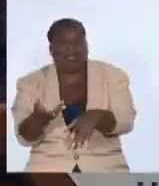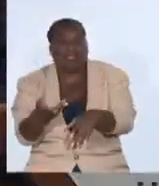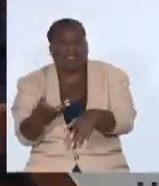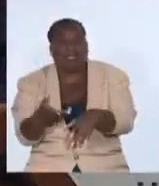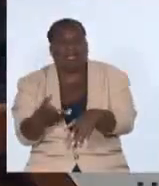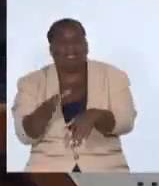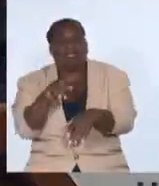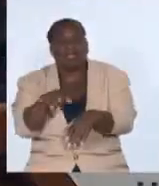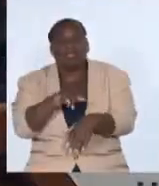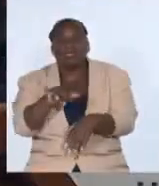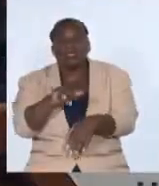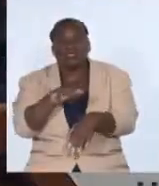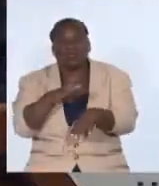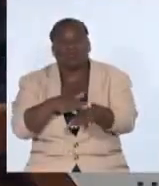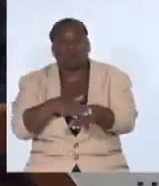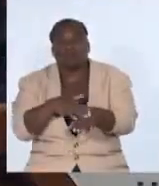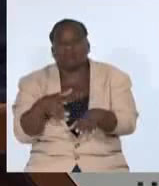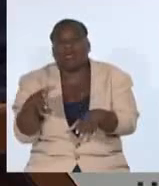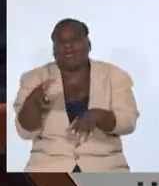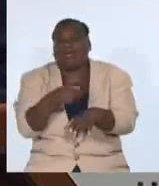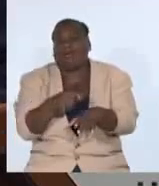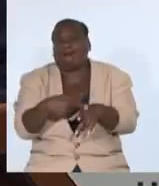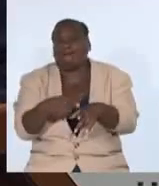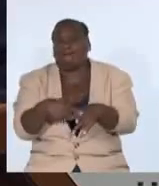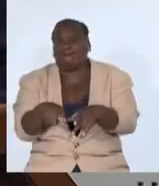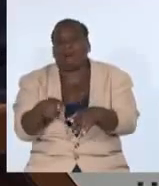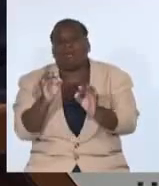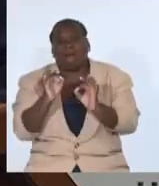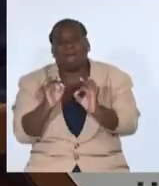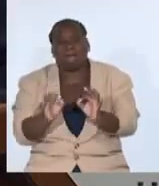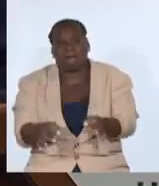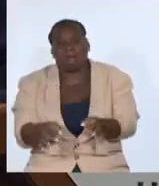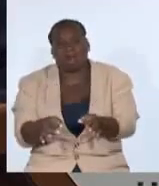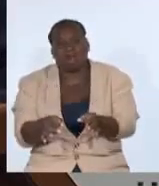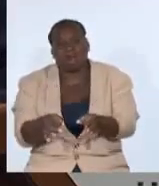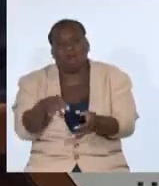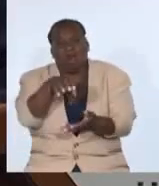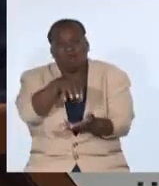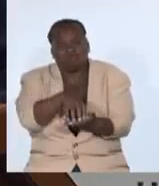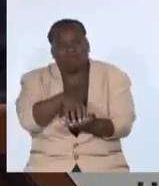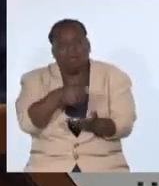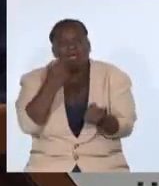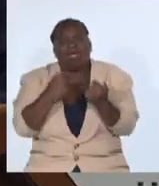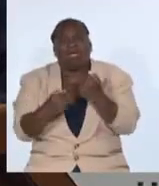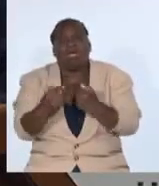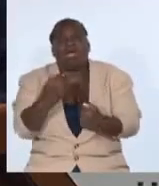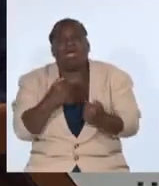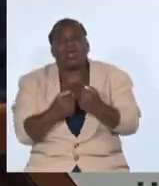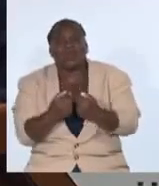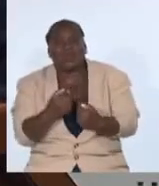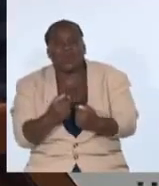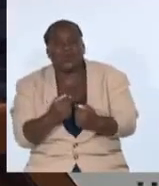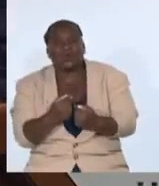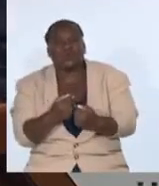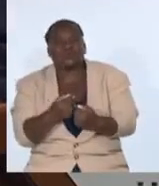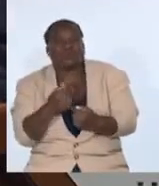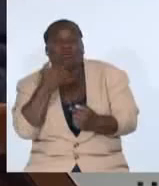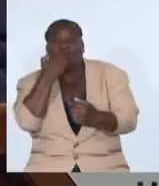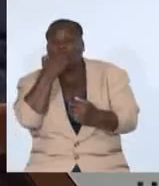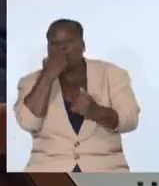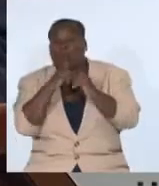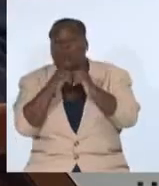que propició el saqueo porque viajamos en la misma Arabia Aunque algunos sean pasajeros y otros